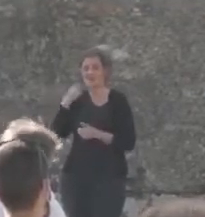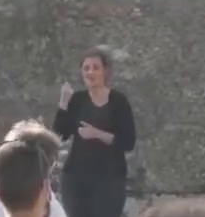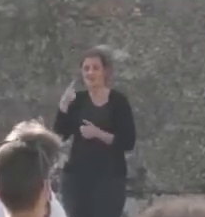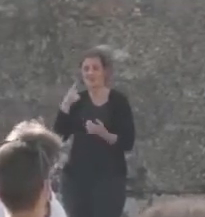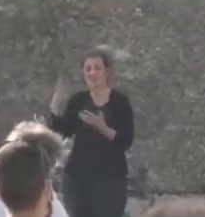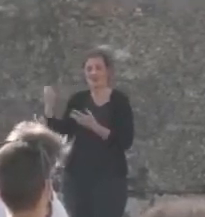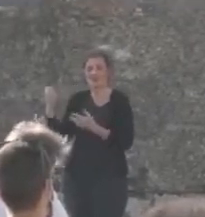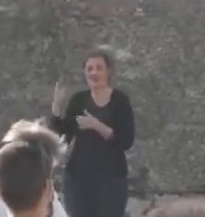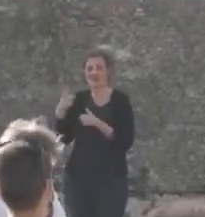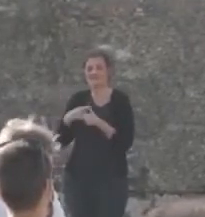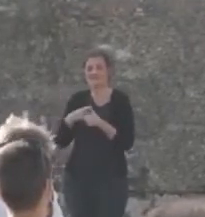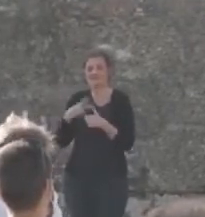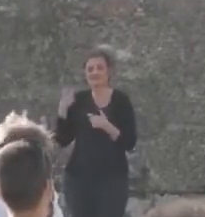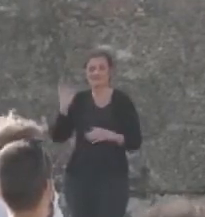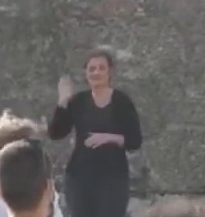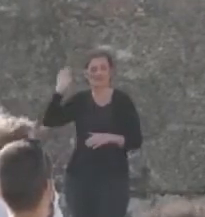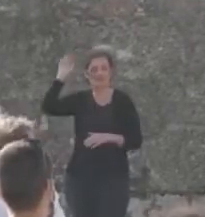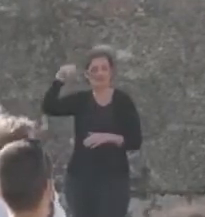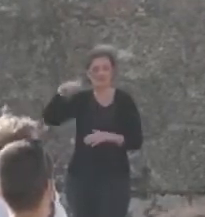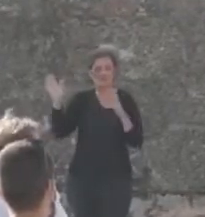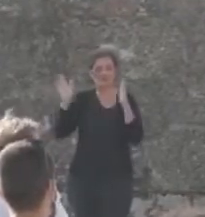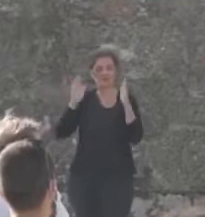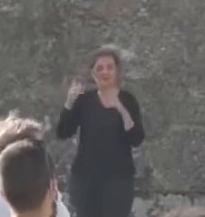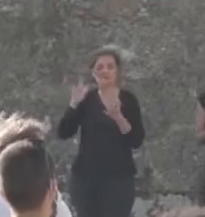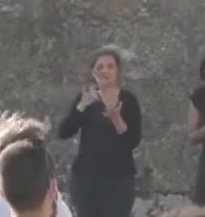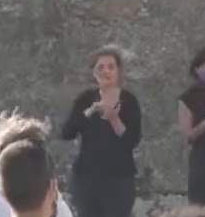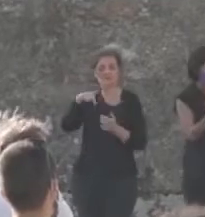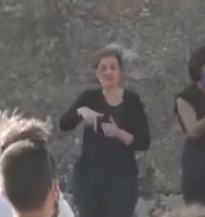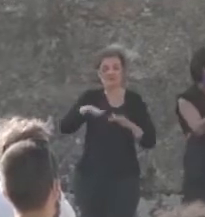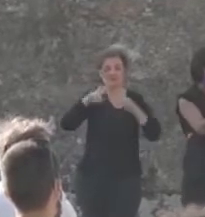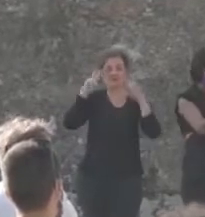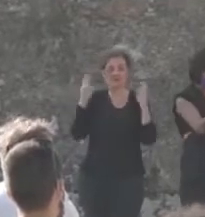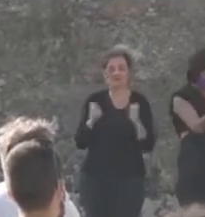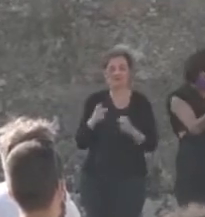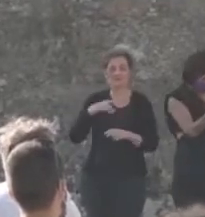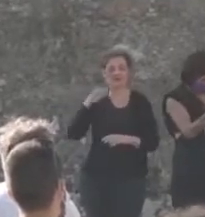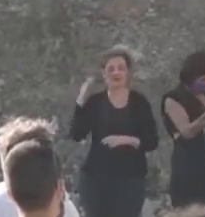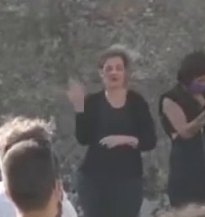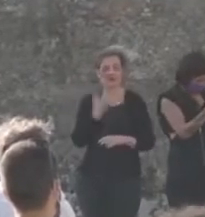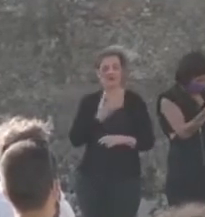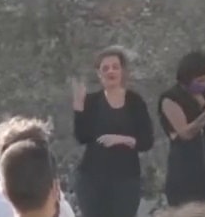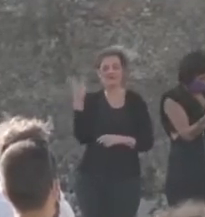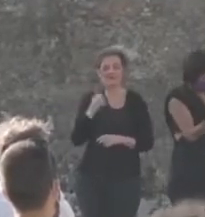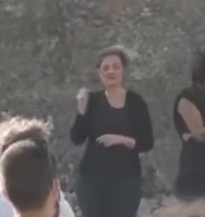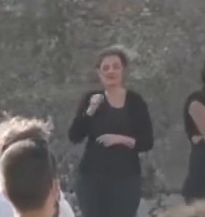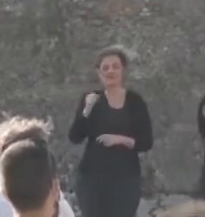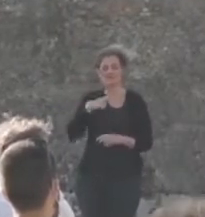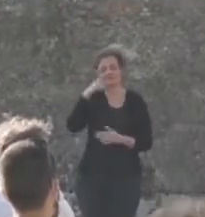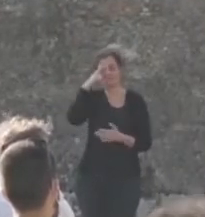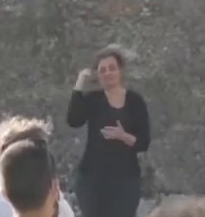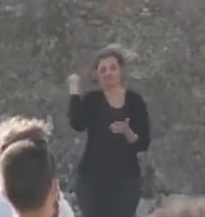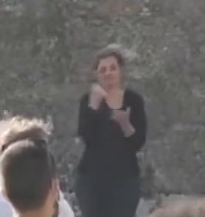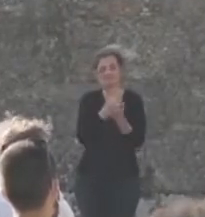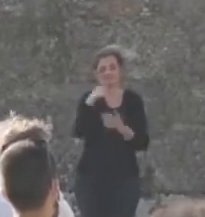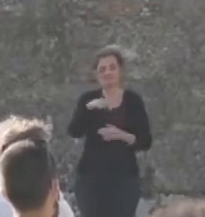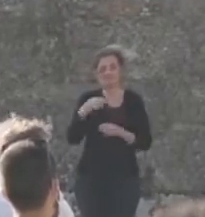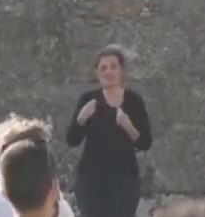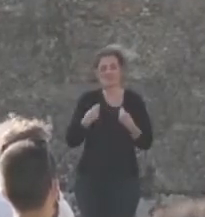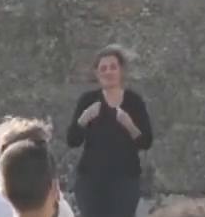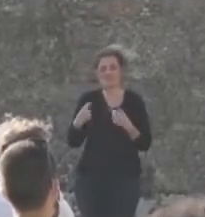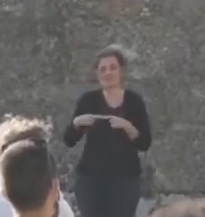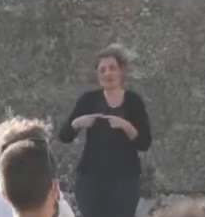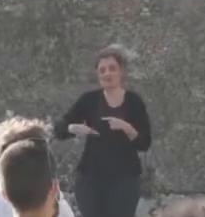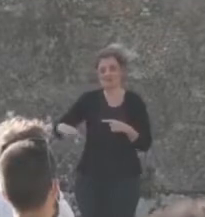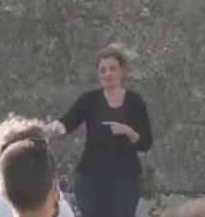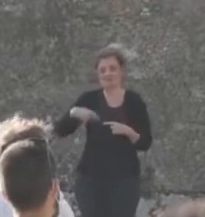o seu pasado republicano e a súa estadía no Lazareto conlevaba unha condea de 30 anos e que de algún xeito repercutía na súa vida